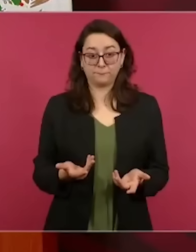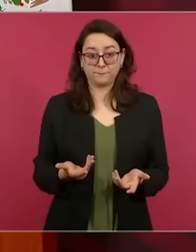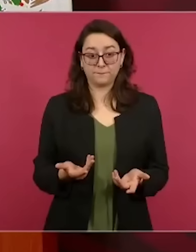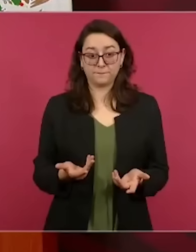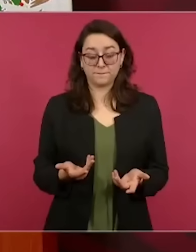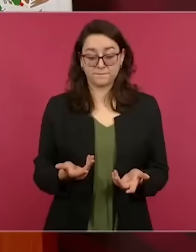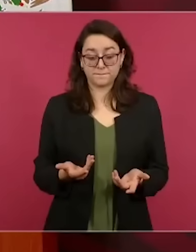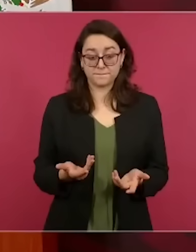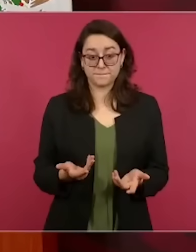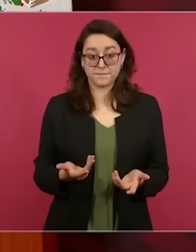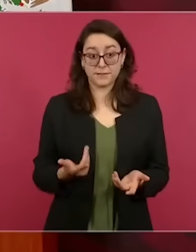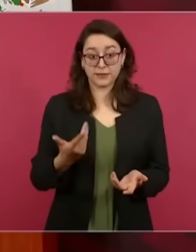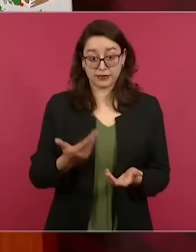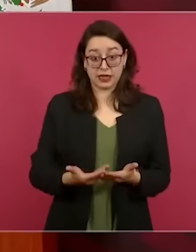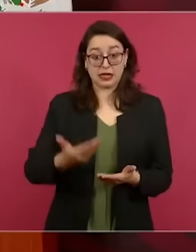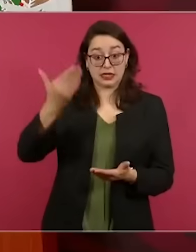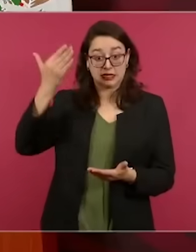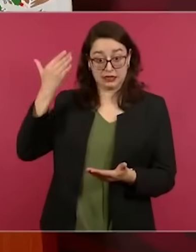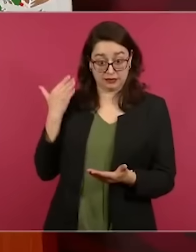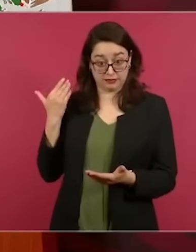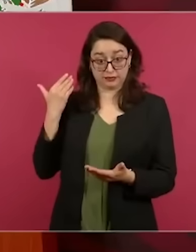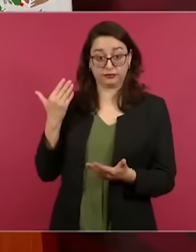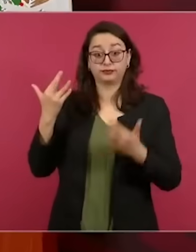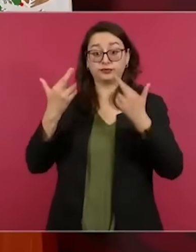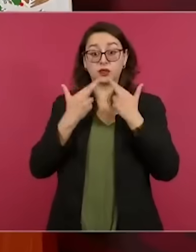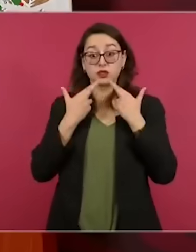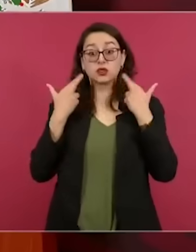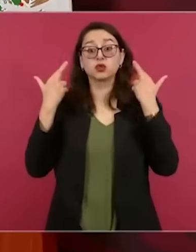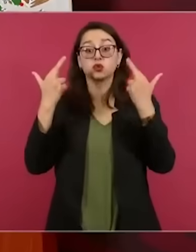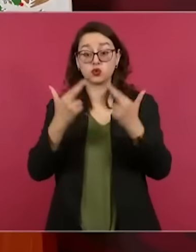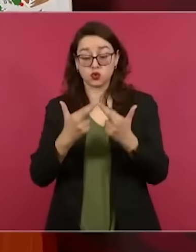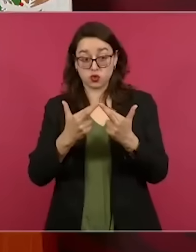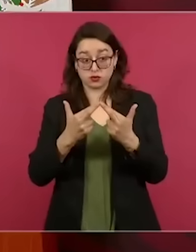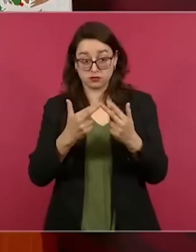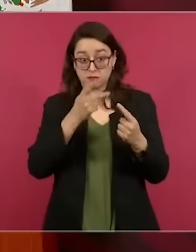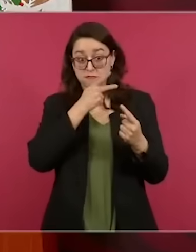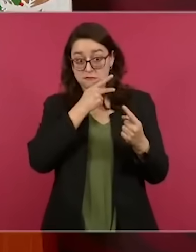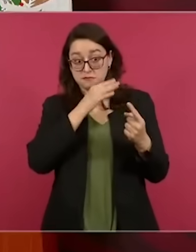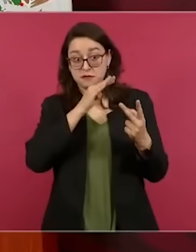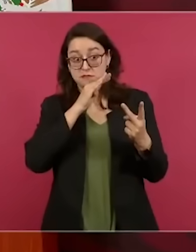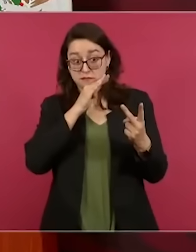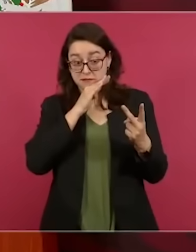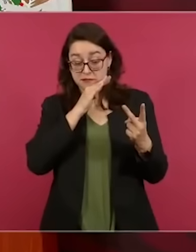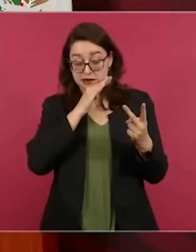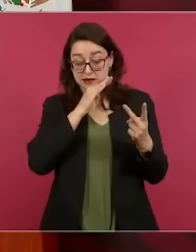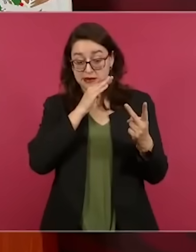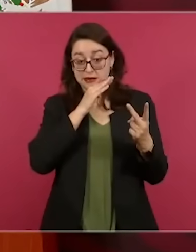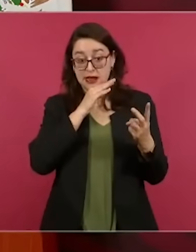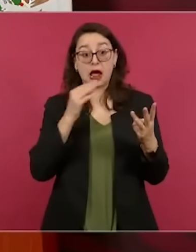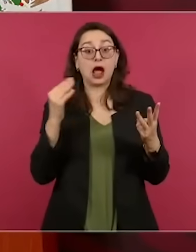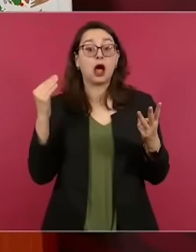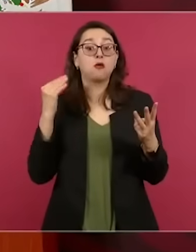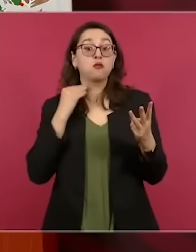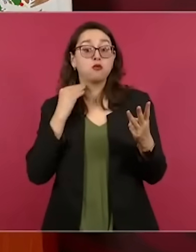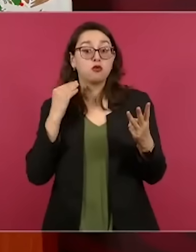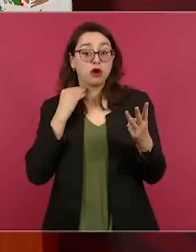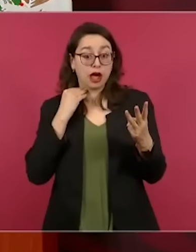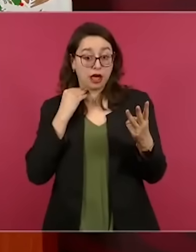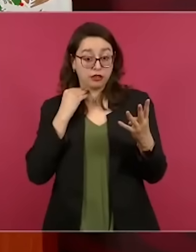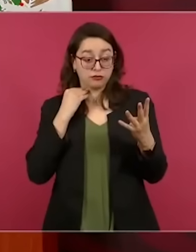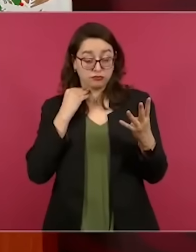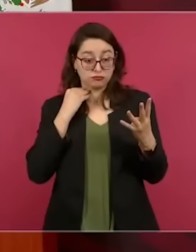con la presencia de sus abogados y asesores, Y en respuesta a su